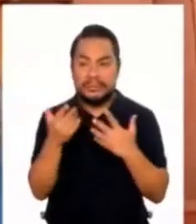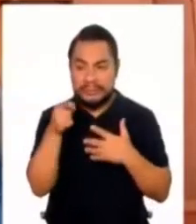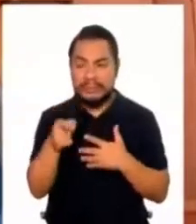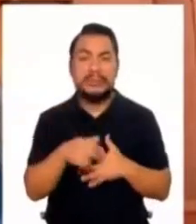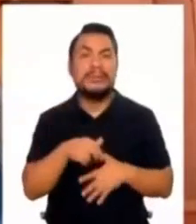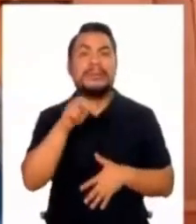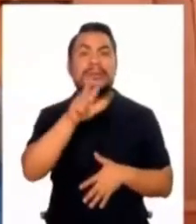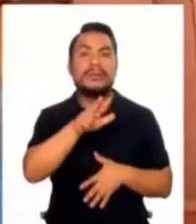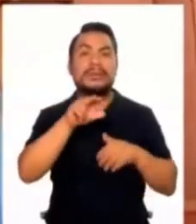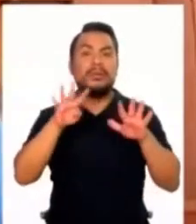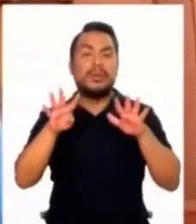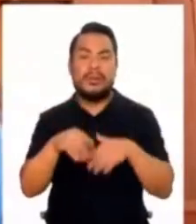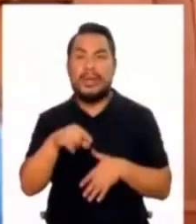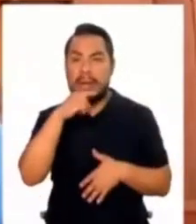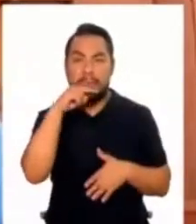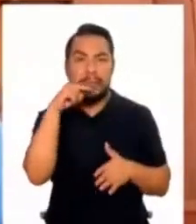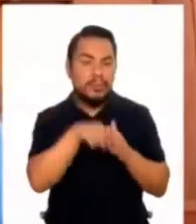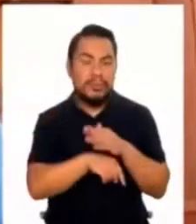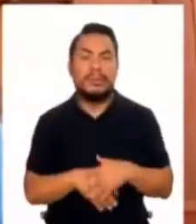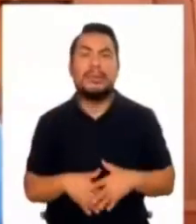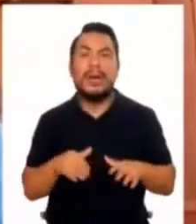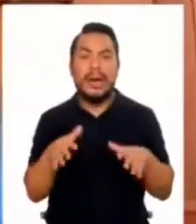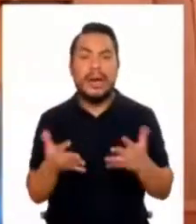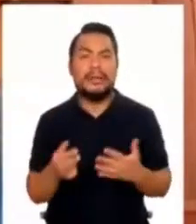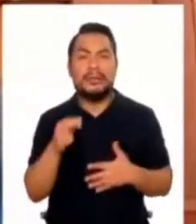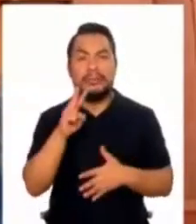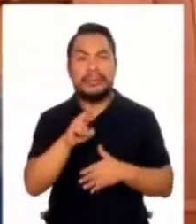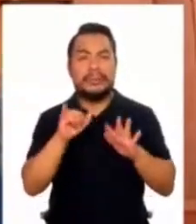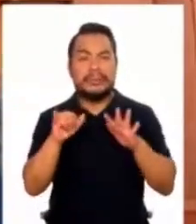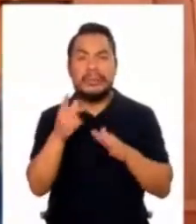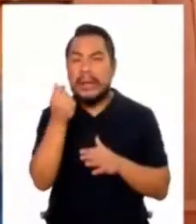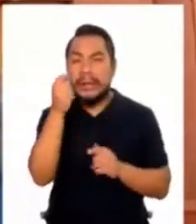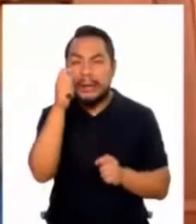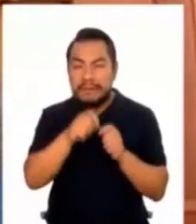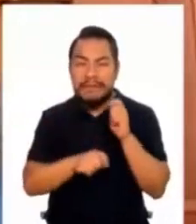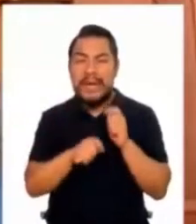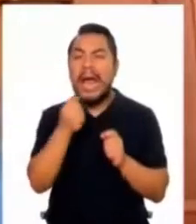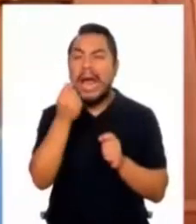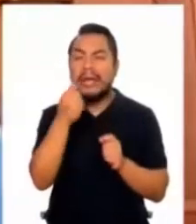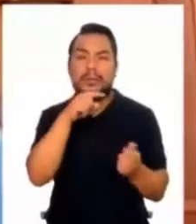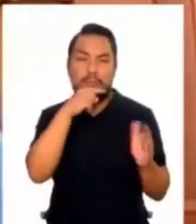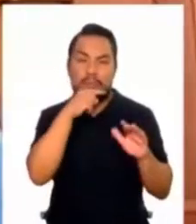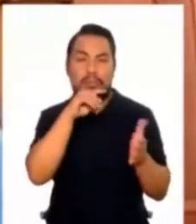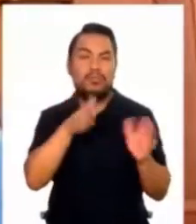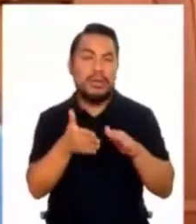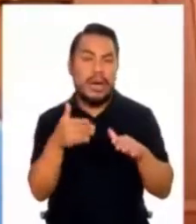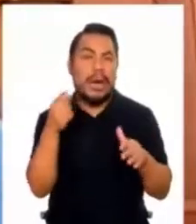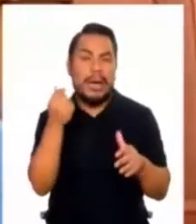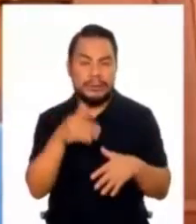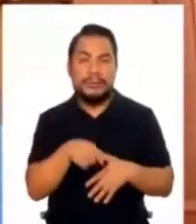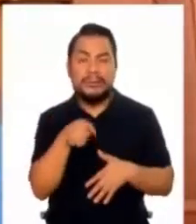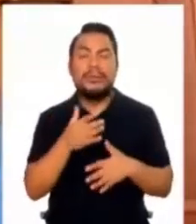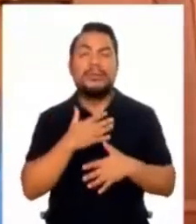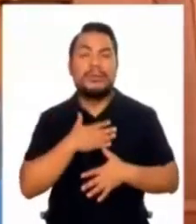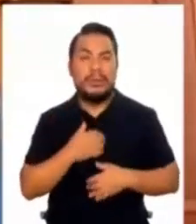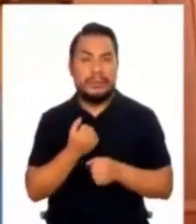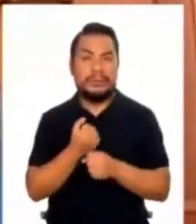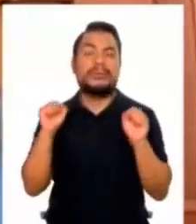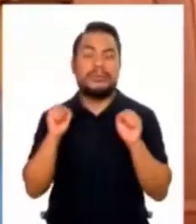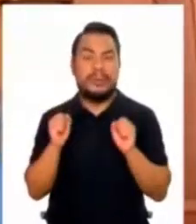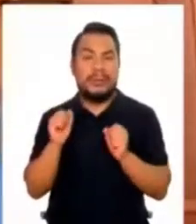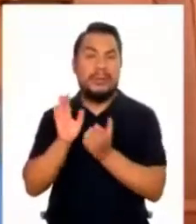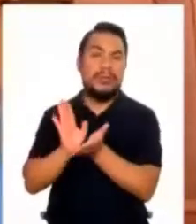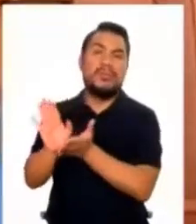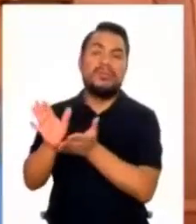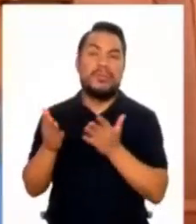los feminicidios y otros actos de acoso por eso la defensoría del pueblo alerta que los derechos de las mujeres se